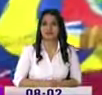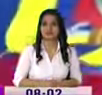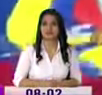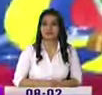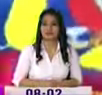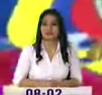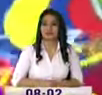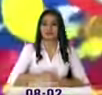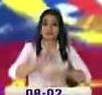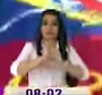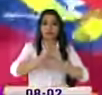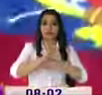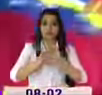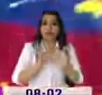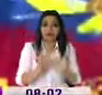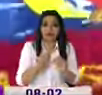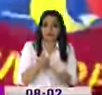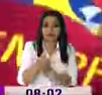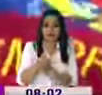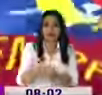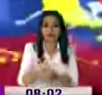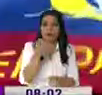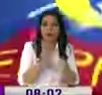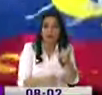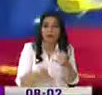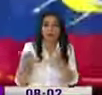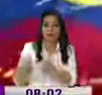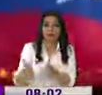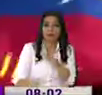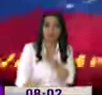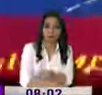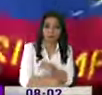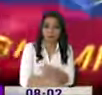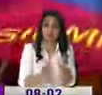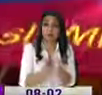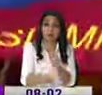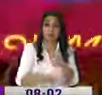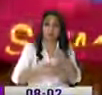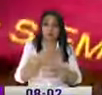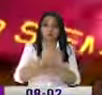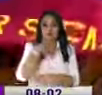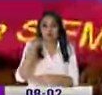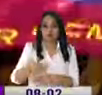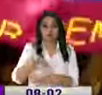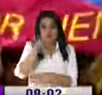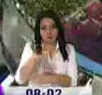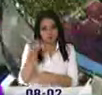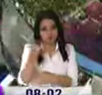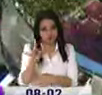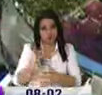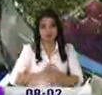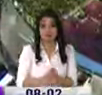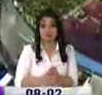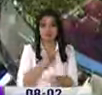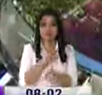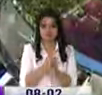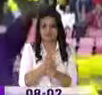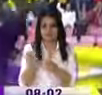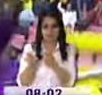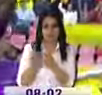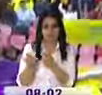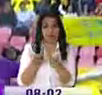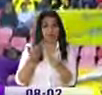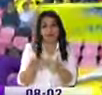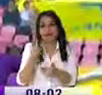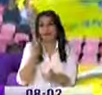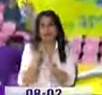Ecuador está a horas de tener su último enfrentamiento en las eliminatorias camino a Rusia 2018. Si bien la tricolor ya quedó al margen del